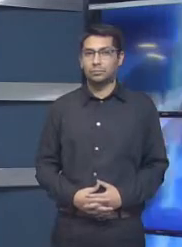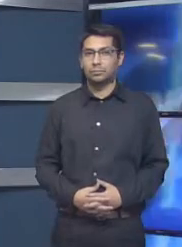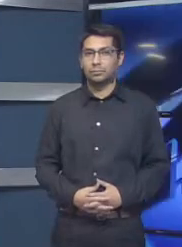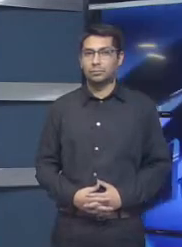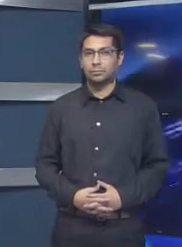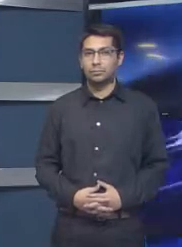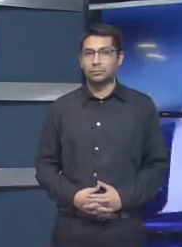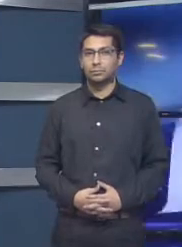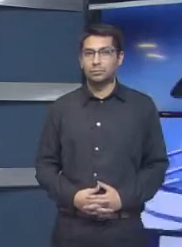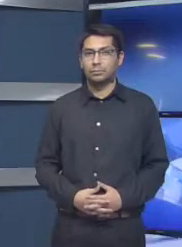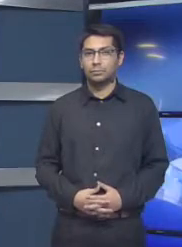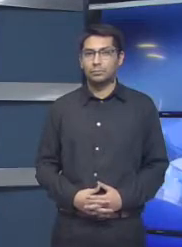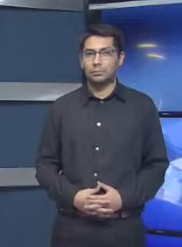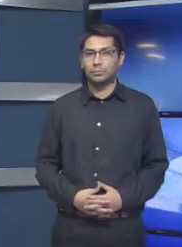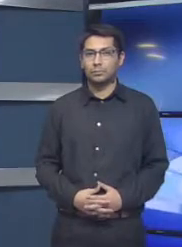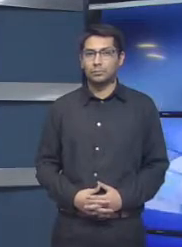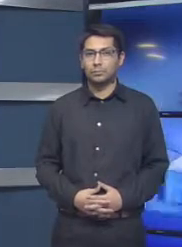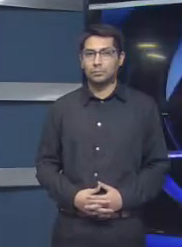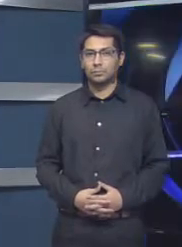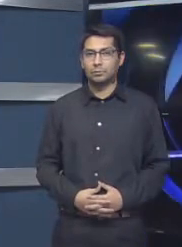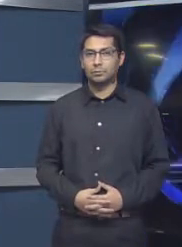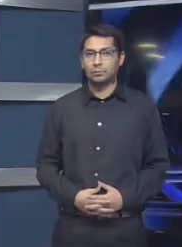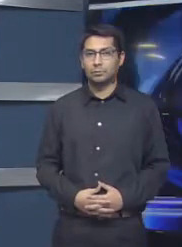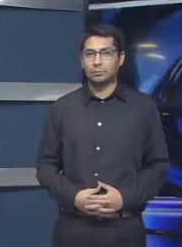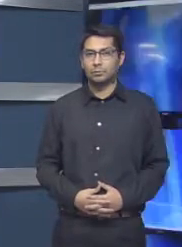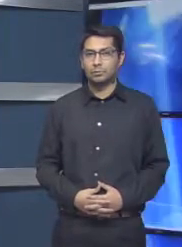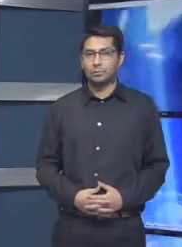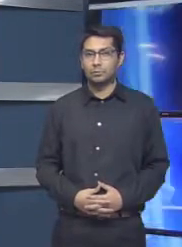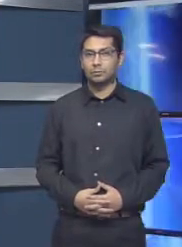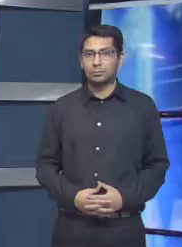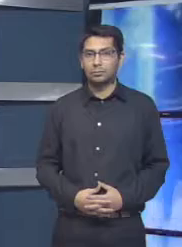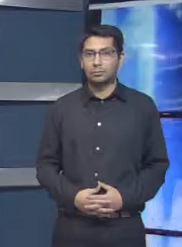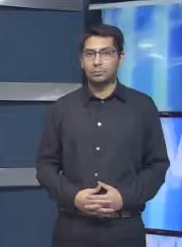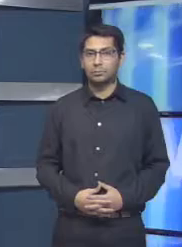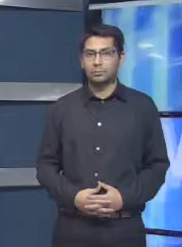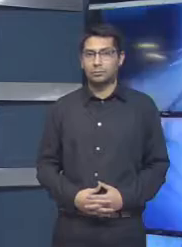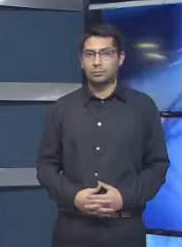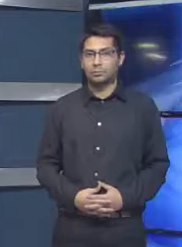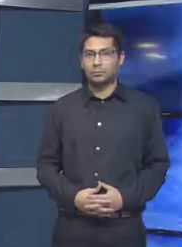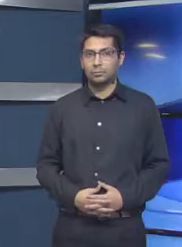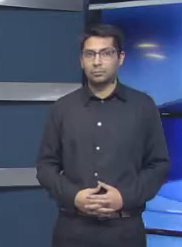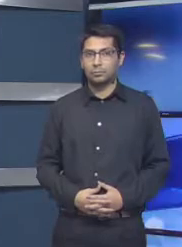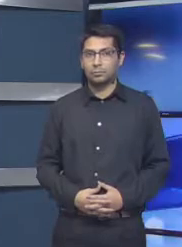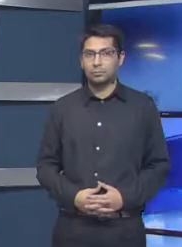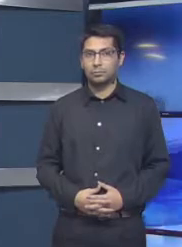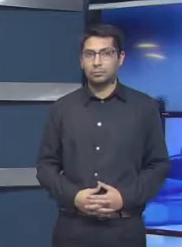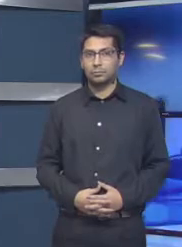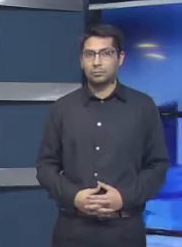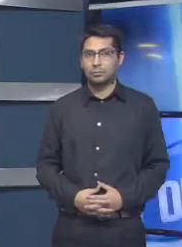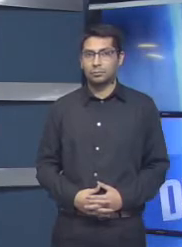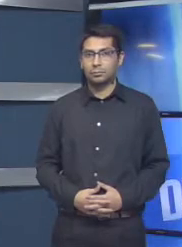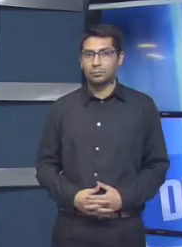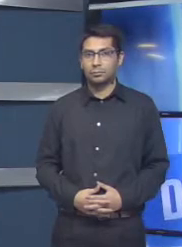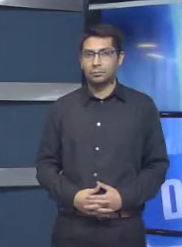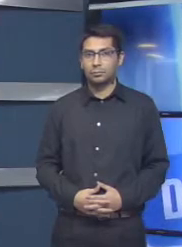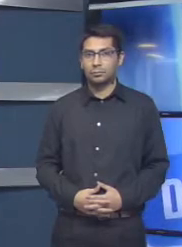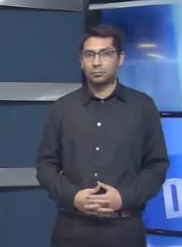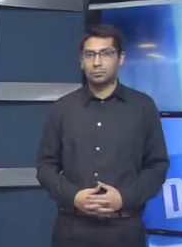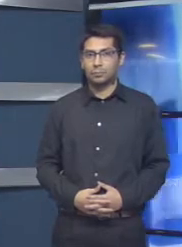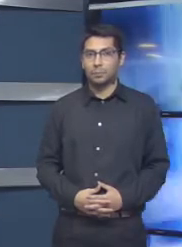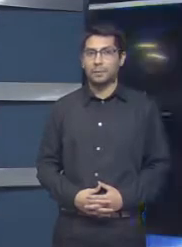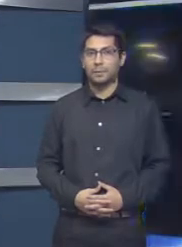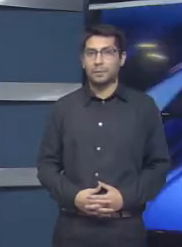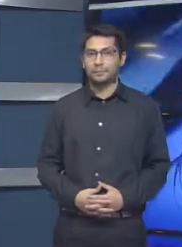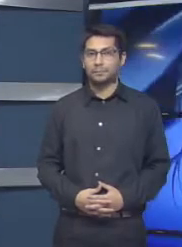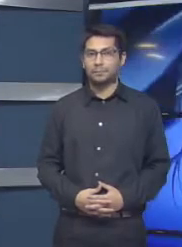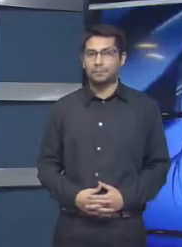Uh-huh. Y que esto, por supuesto, va a terminar favoreciéndole a comercios que están relacionados con eso, incorporación de rubros, ¿no?